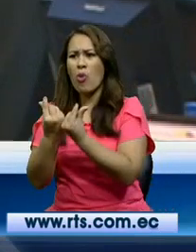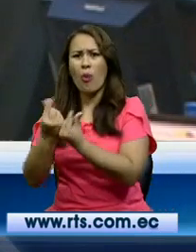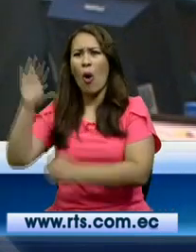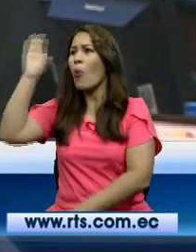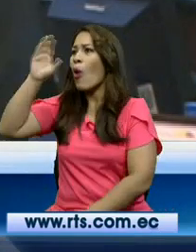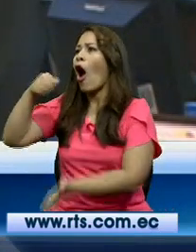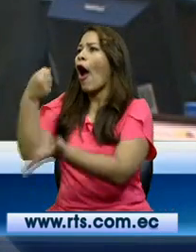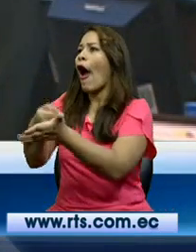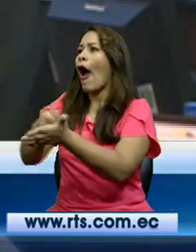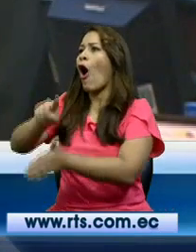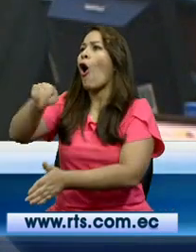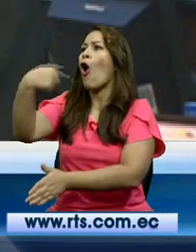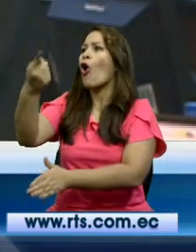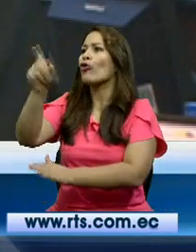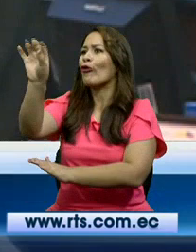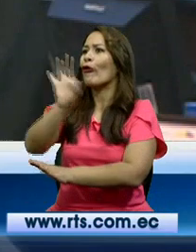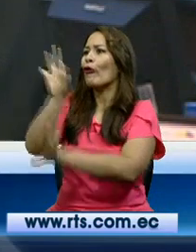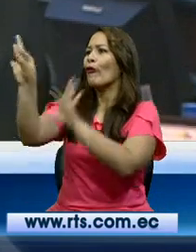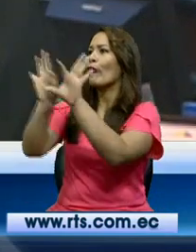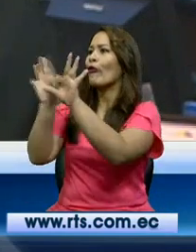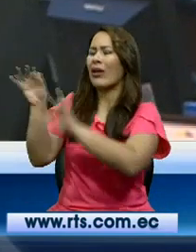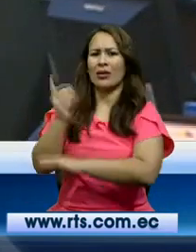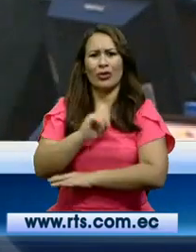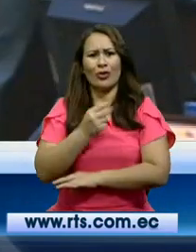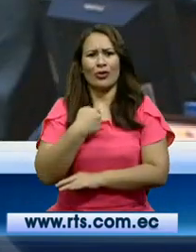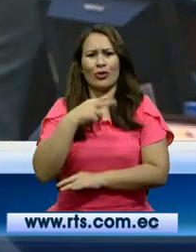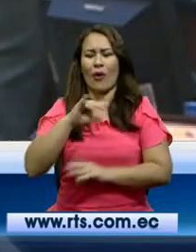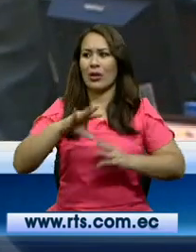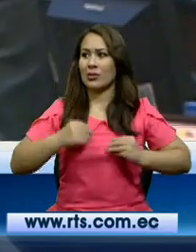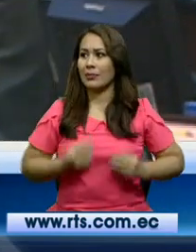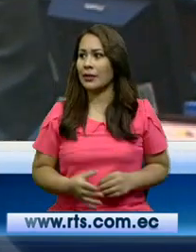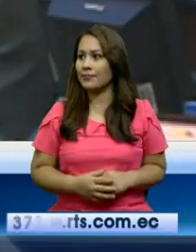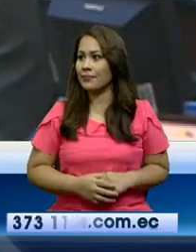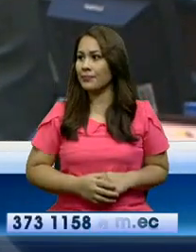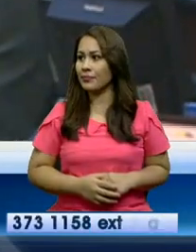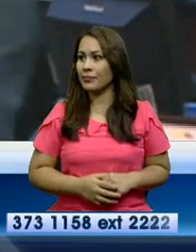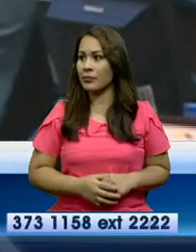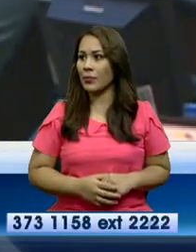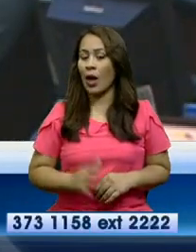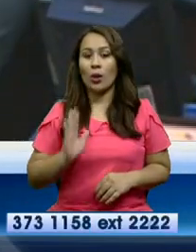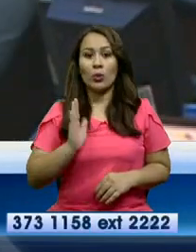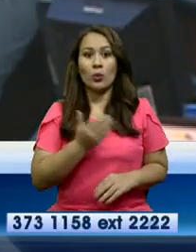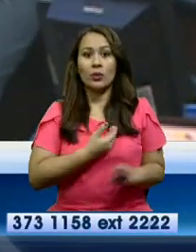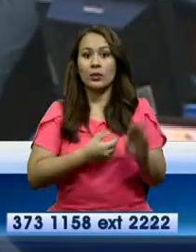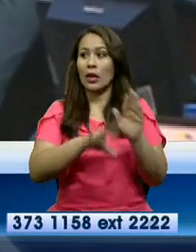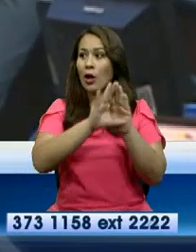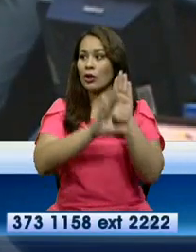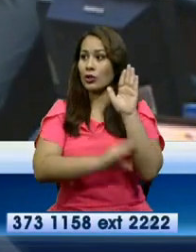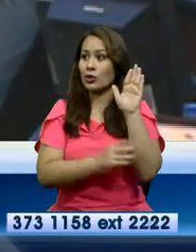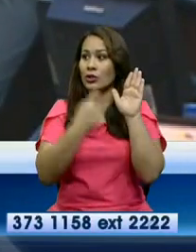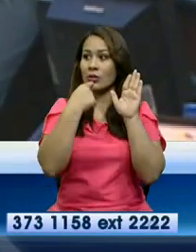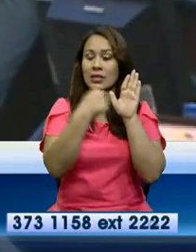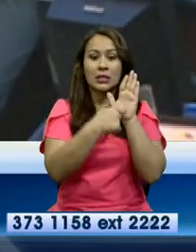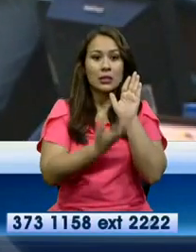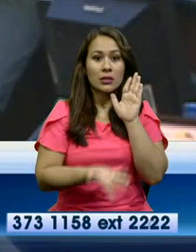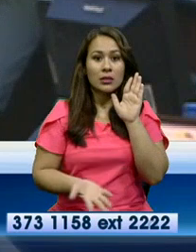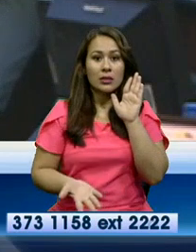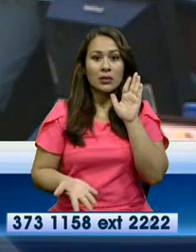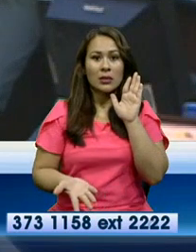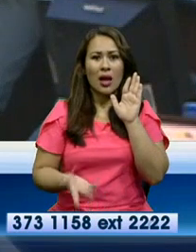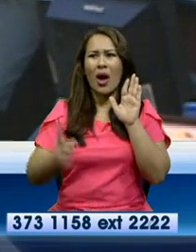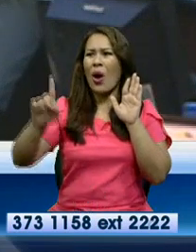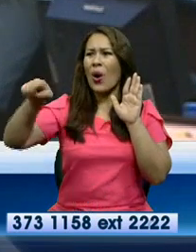armada completamente extraña a lo que nuestra constitución establece.